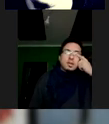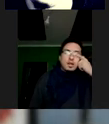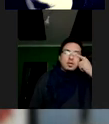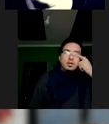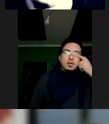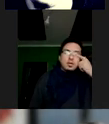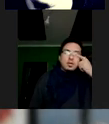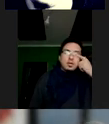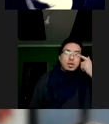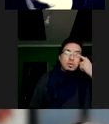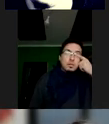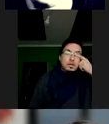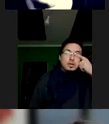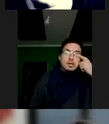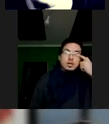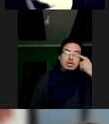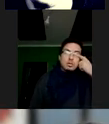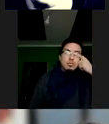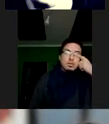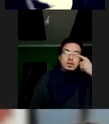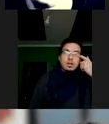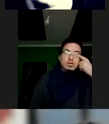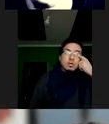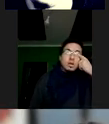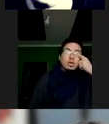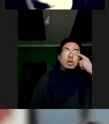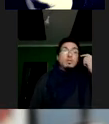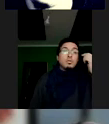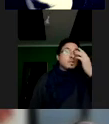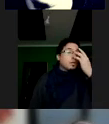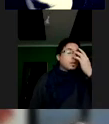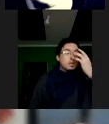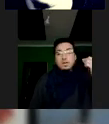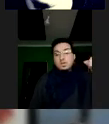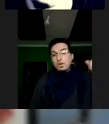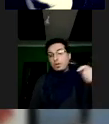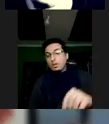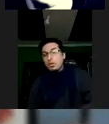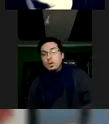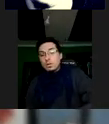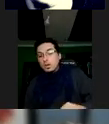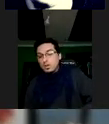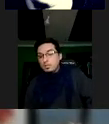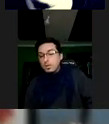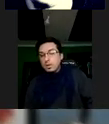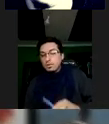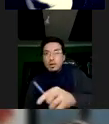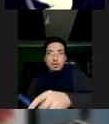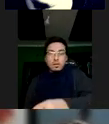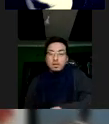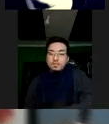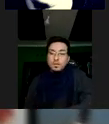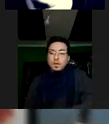que estén ahí con el cuadernito, porque es súper importante, chiquillos, que tomen apuntes de esto. Apuntes importantes, no es necesario que anoten todo. Recuerden que yo siempre les paso